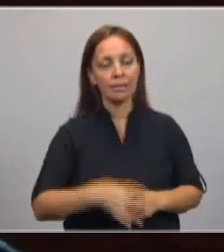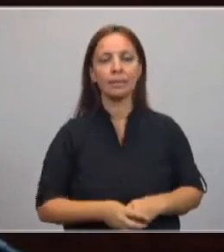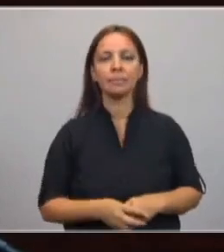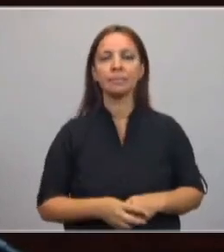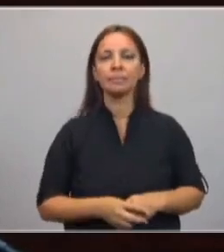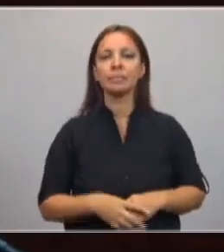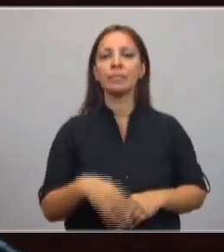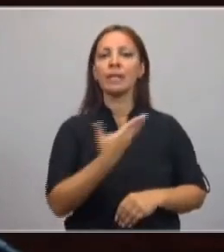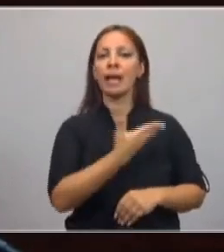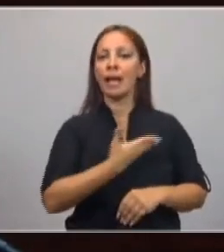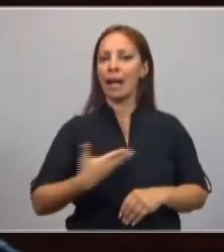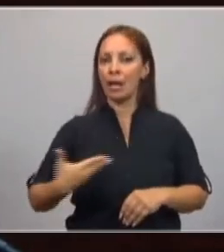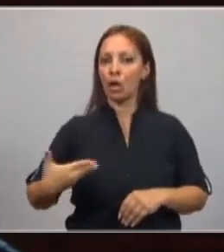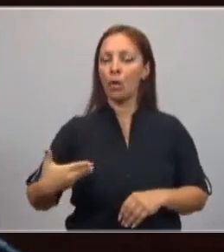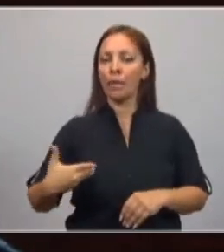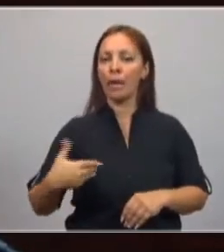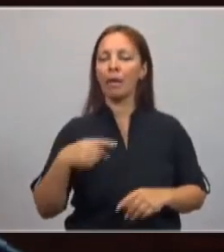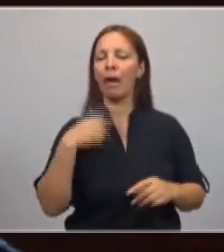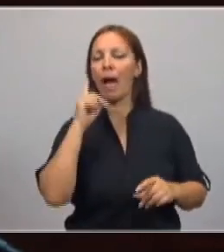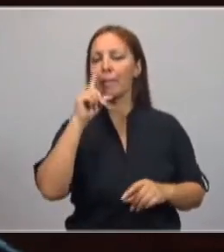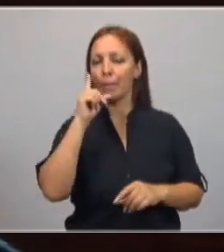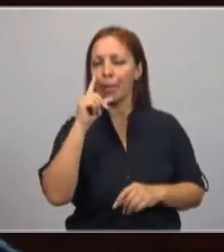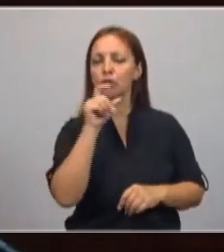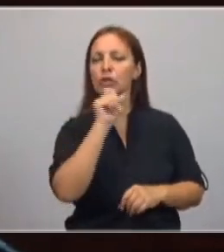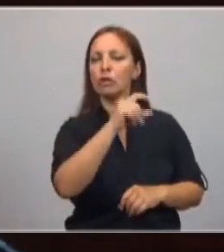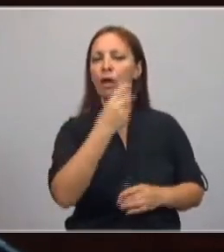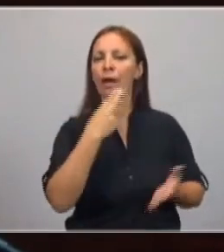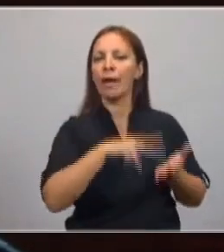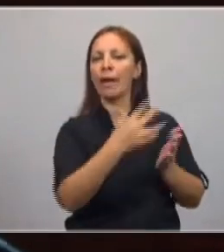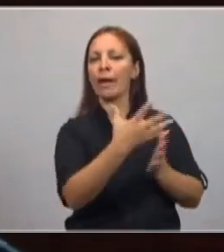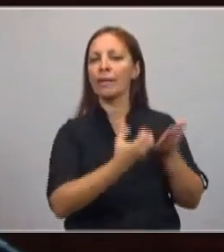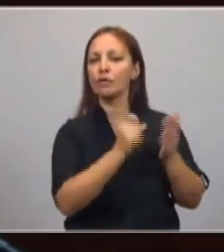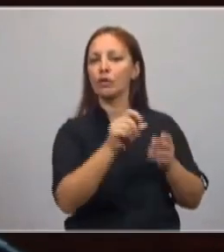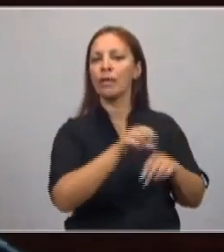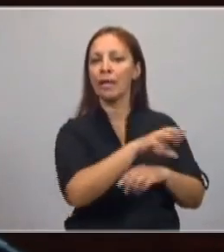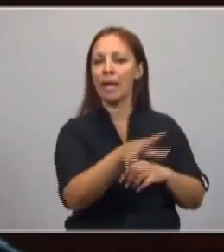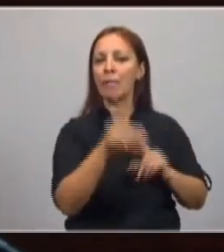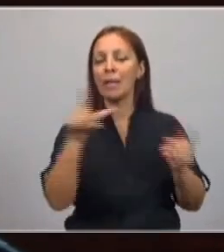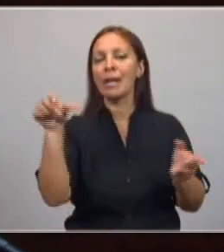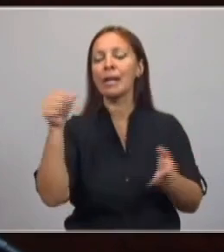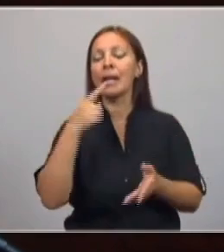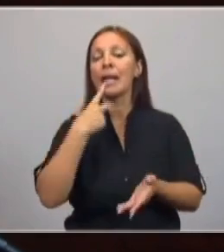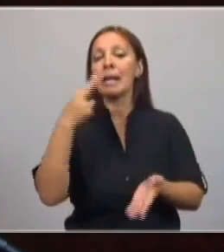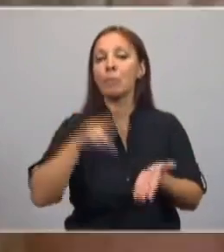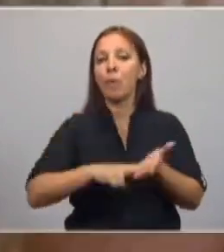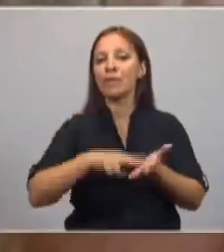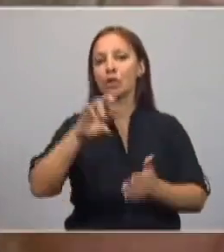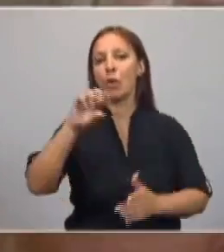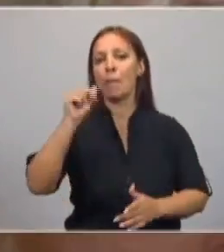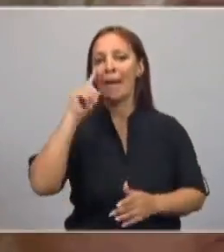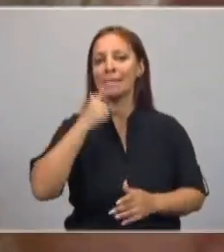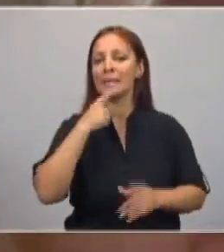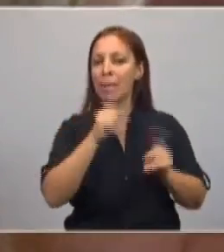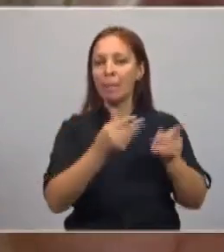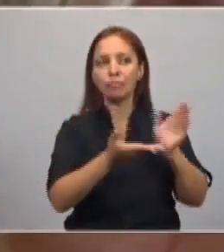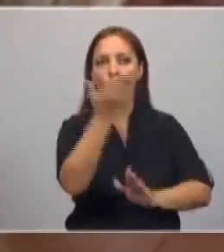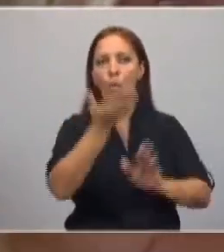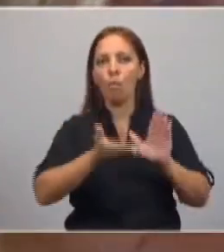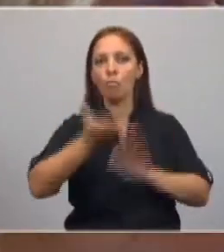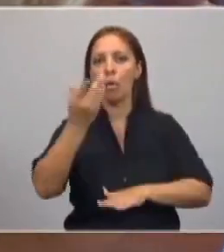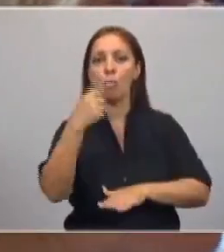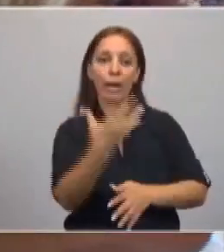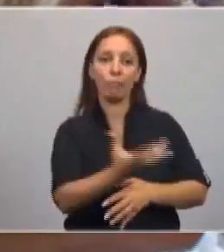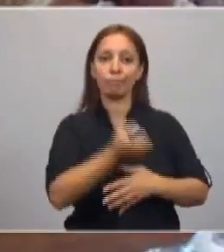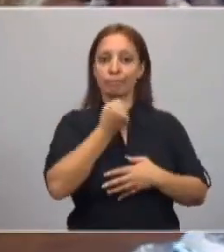el gobierno incrementó las retenciones y el impuesto país, que crecieron fuertemente, pero que se las apropia íntegramente el